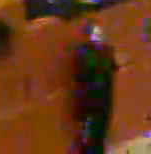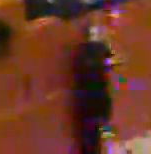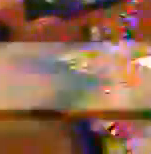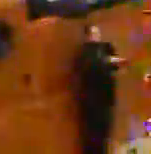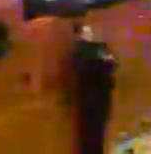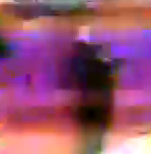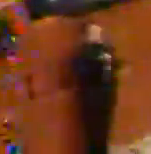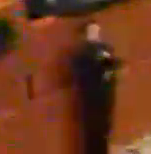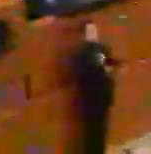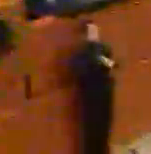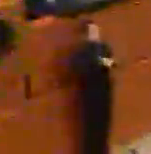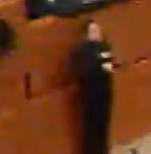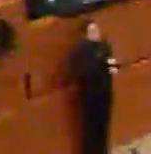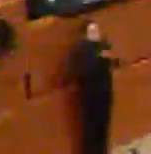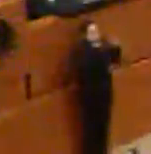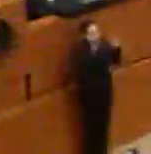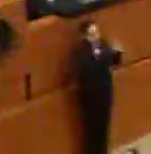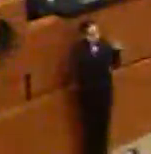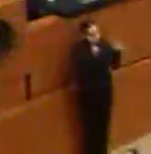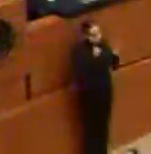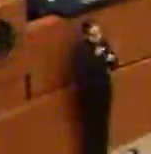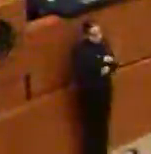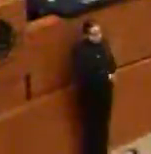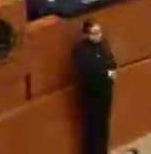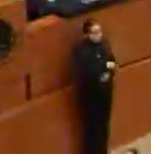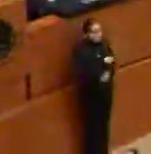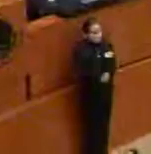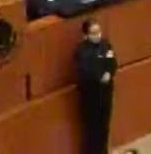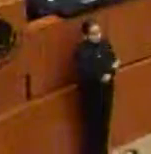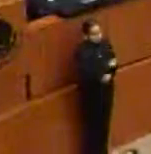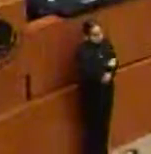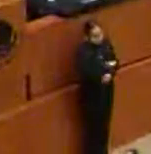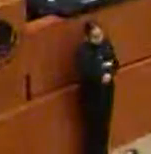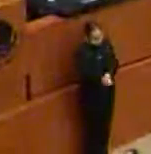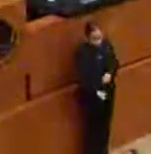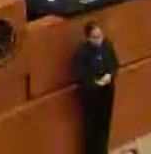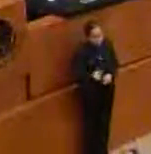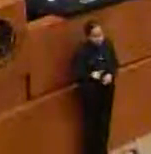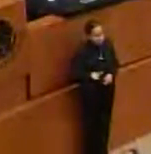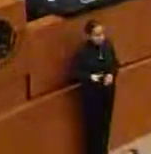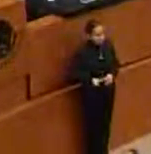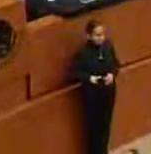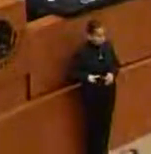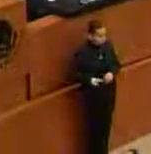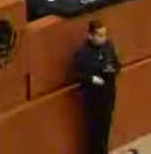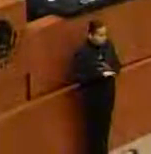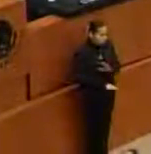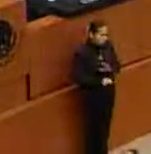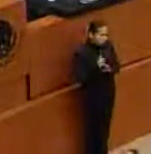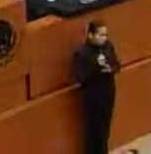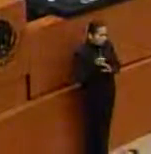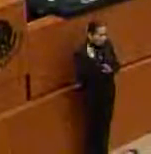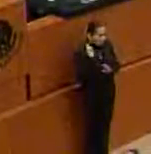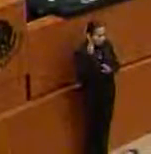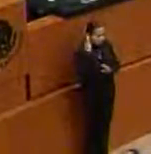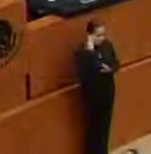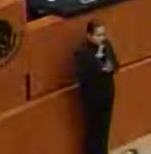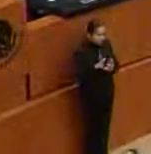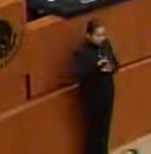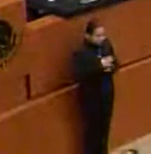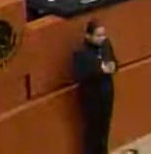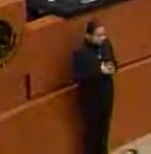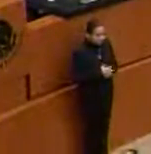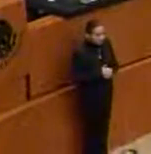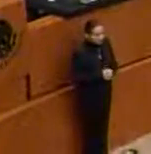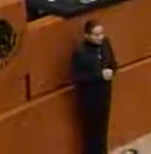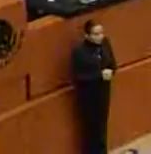en diversos países en lo que se refiere al tema de la renta básica o el ingreso único